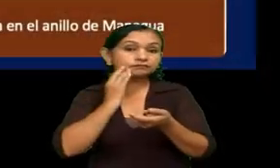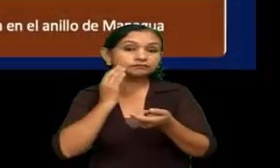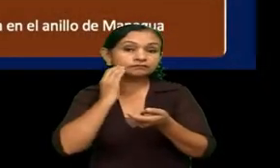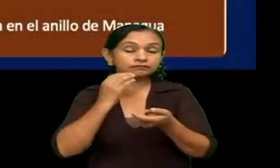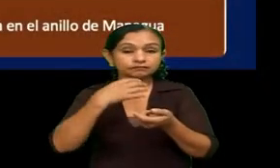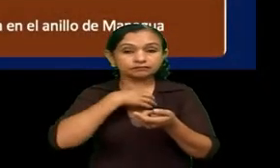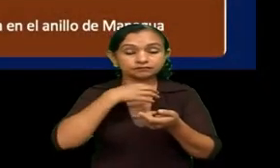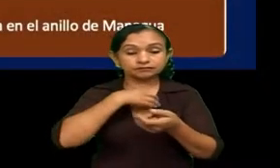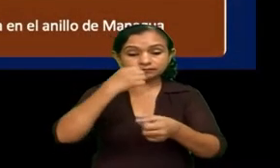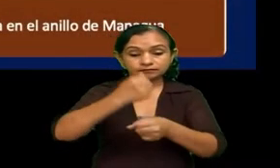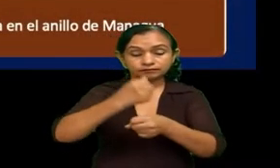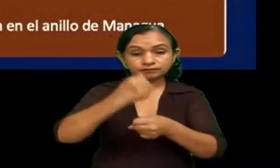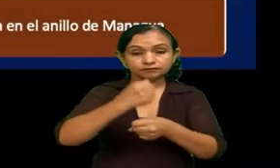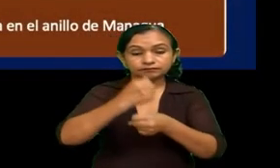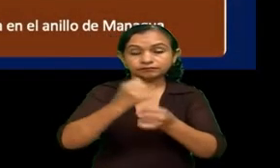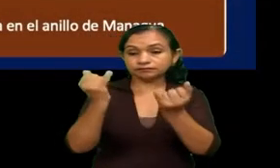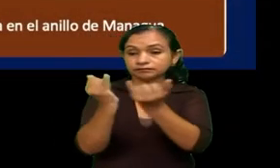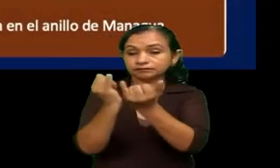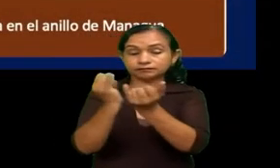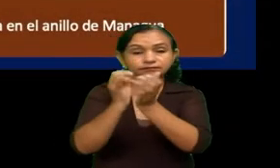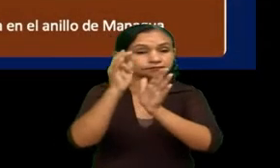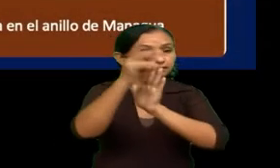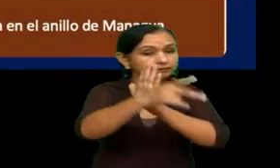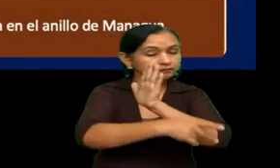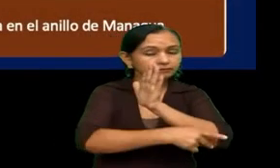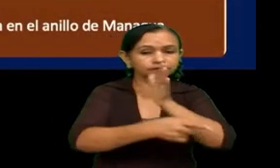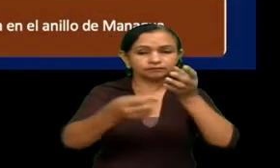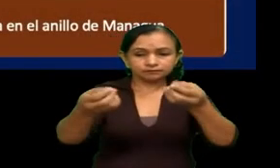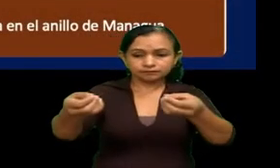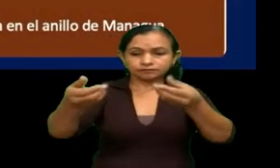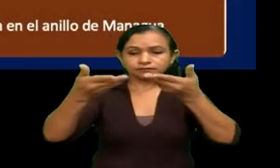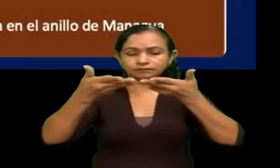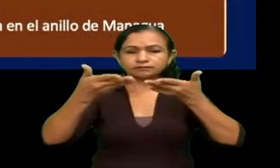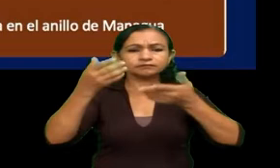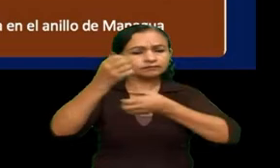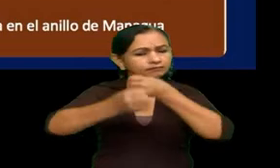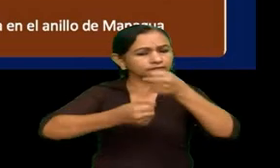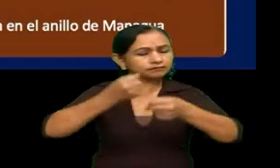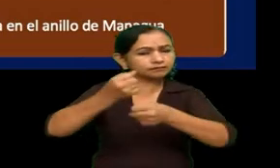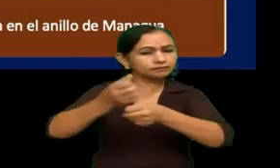haciendo lo mismo que, claro, nosotros. Claro. Entonces, lo han manifestado desde hace muchos años